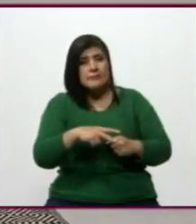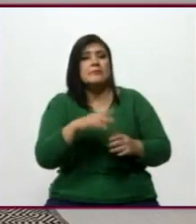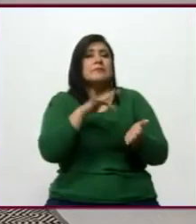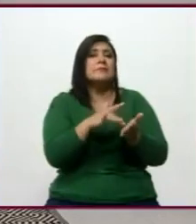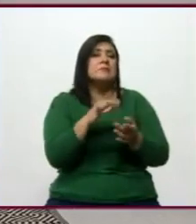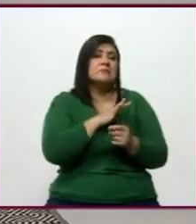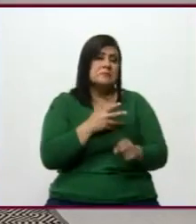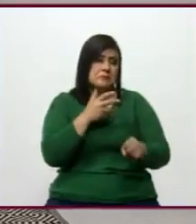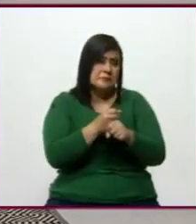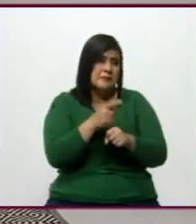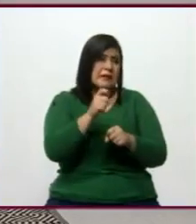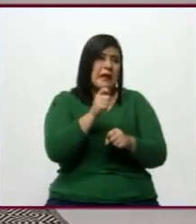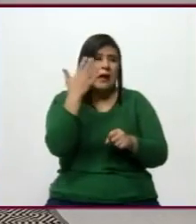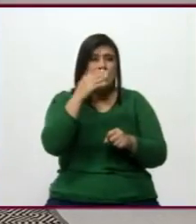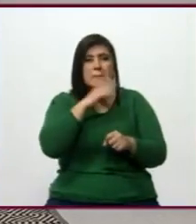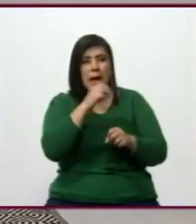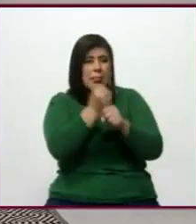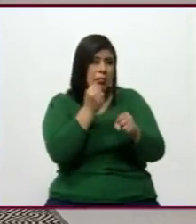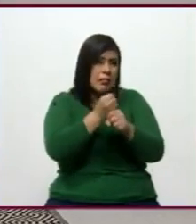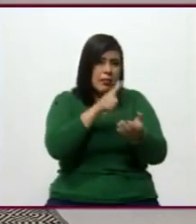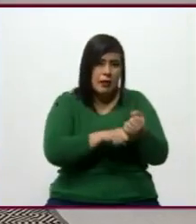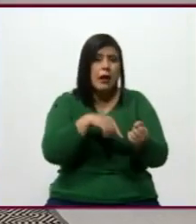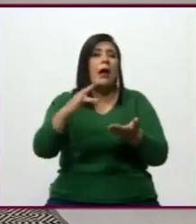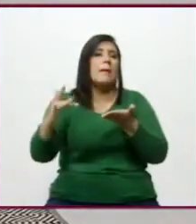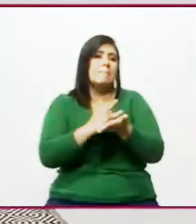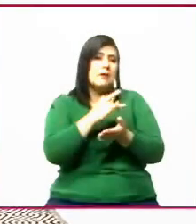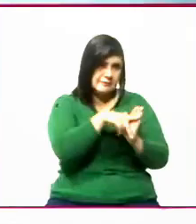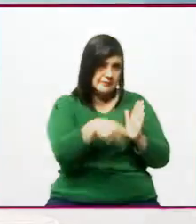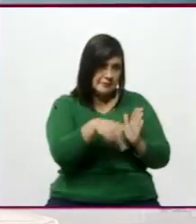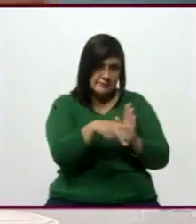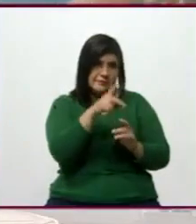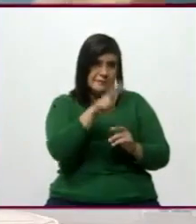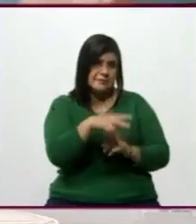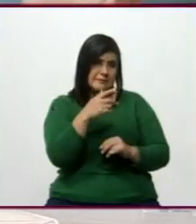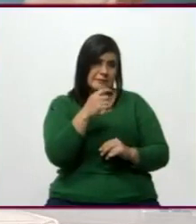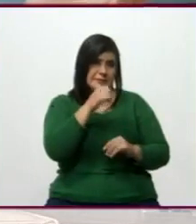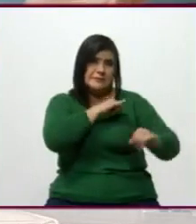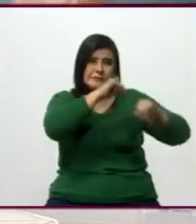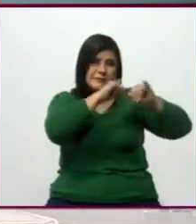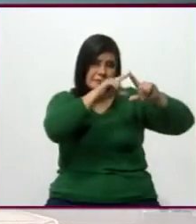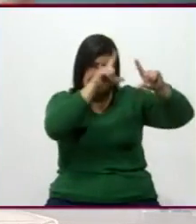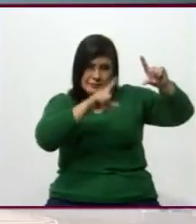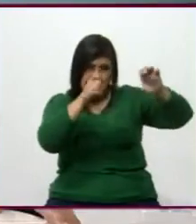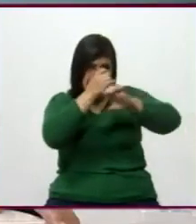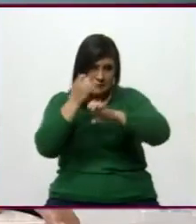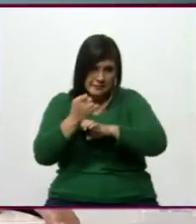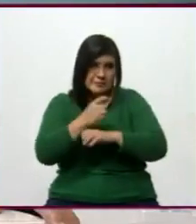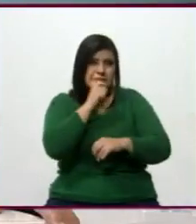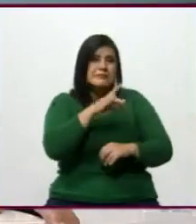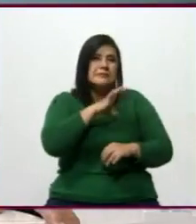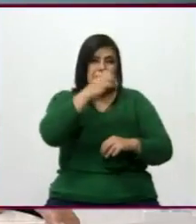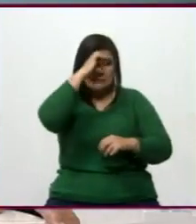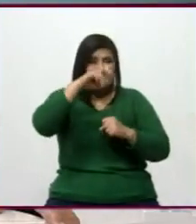rescatarla porque están en muy buenas condiciones con el apoyo de la fototeca nacional en provincia en él y en incluso en el